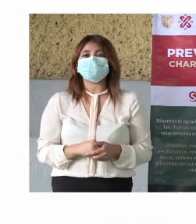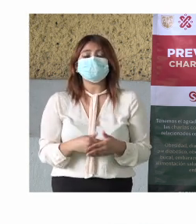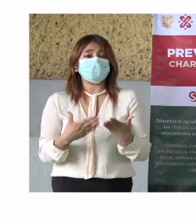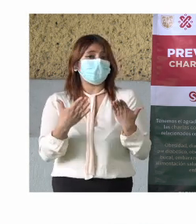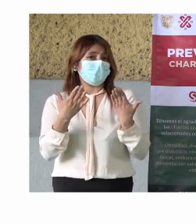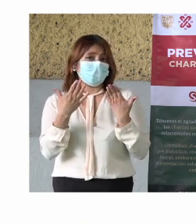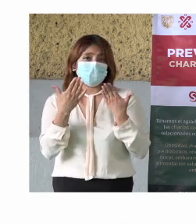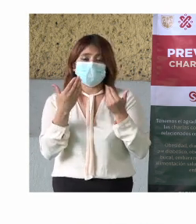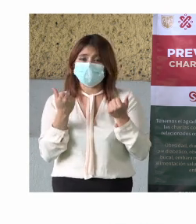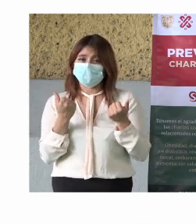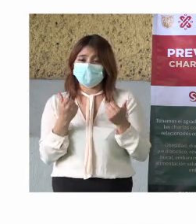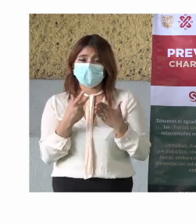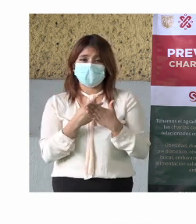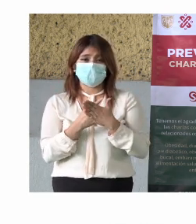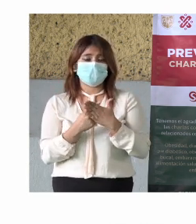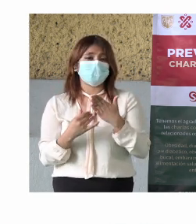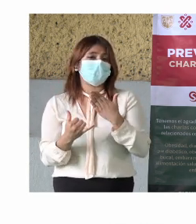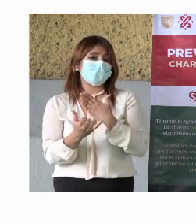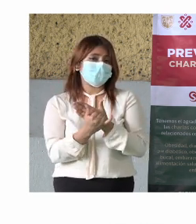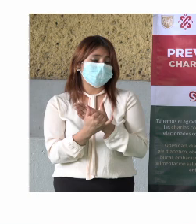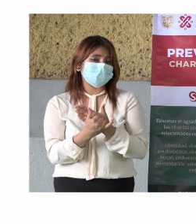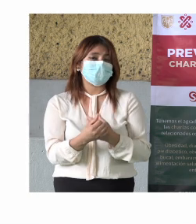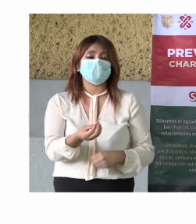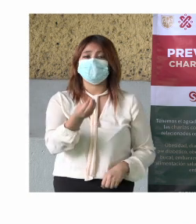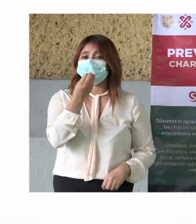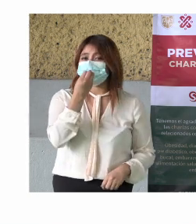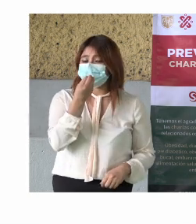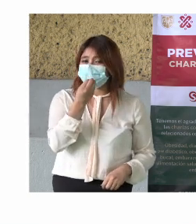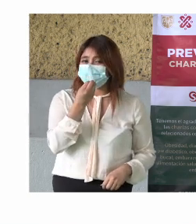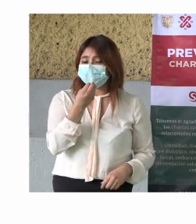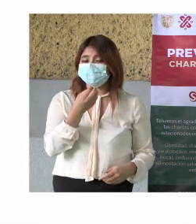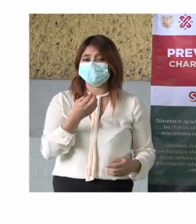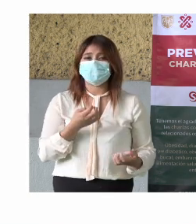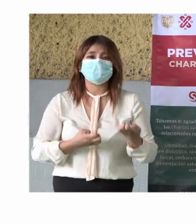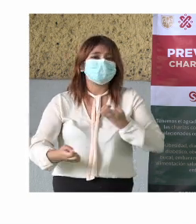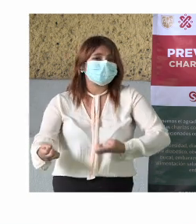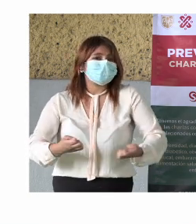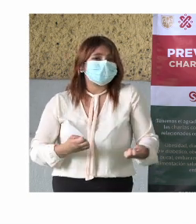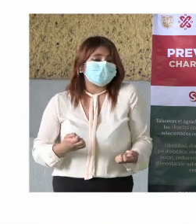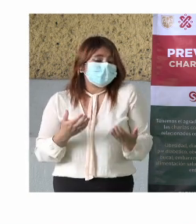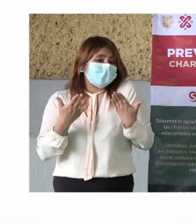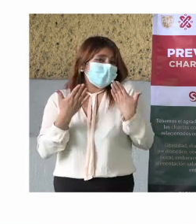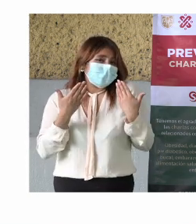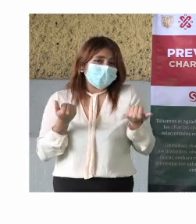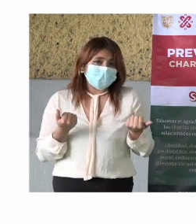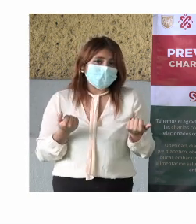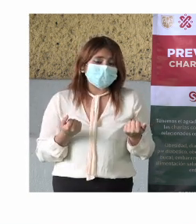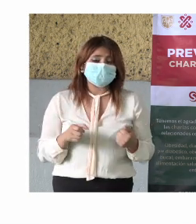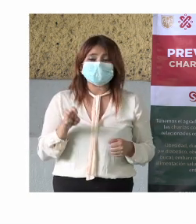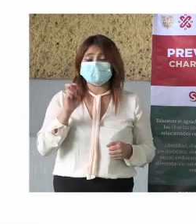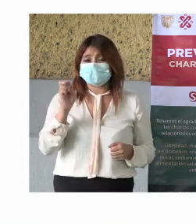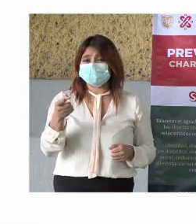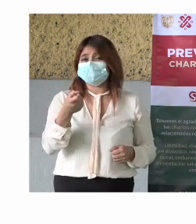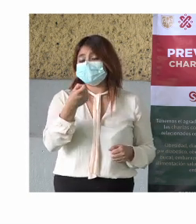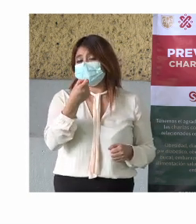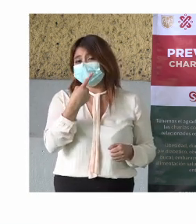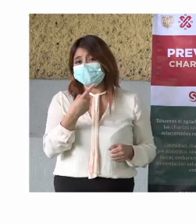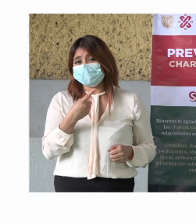de alimentación, no hacemos ejercicio, no bajamos de peso, la metformina tampoco va a ser capaz de